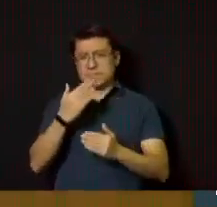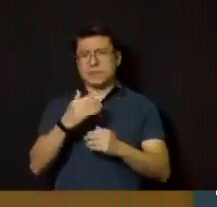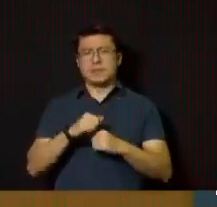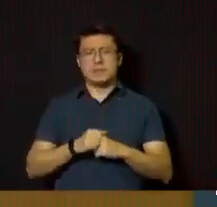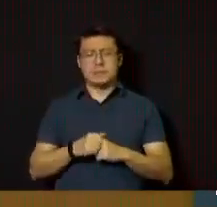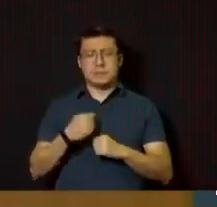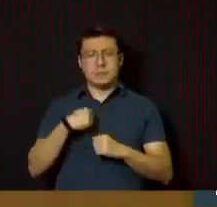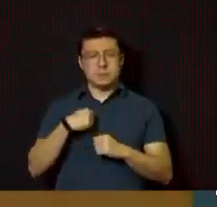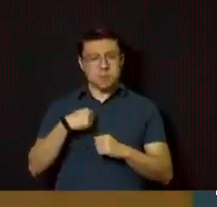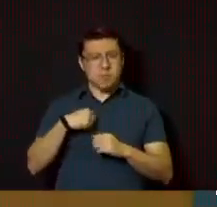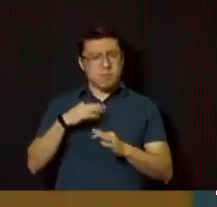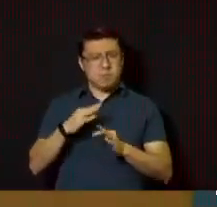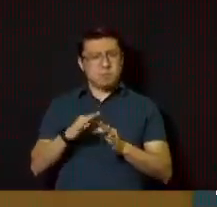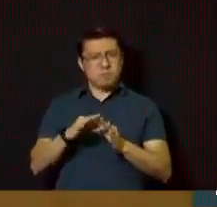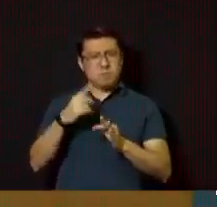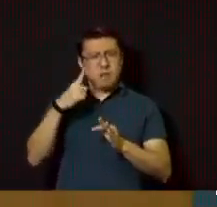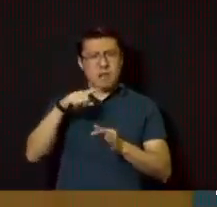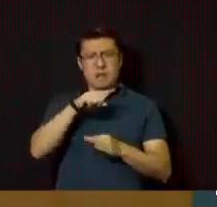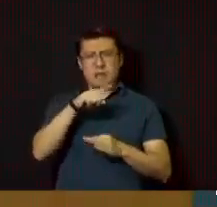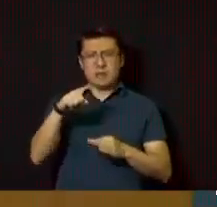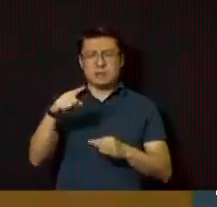a que les vaya bien.